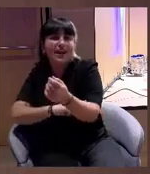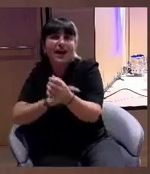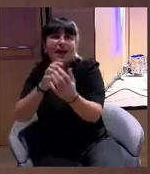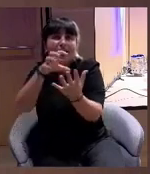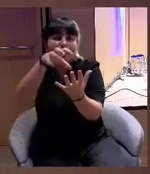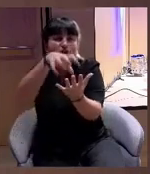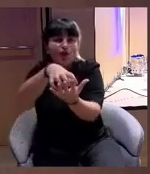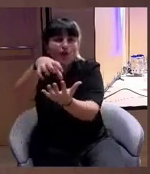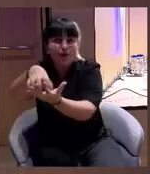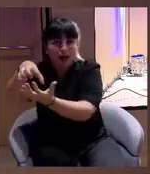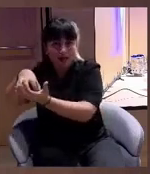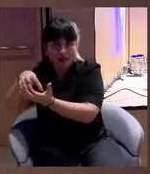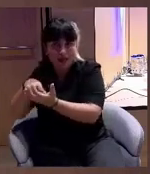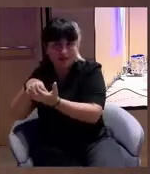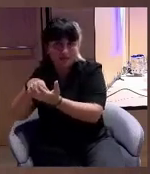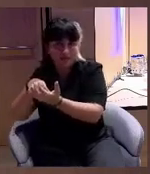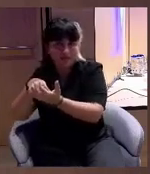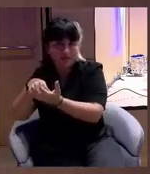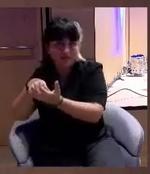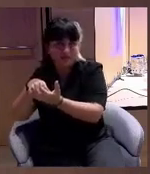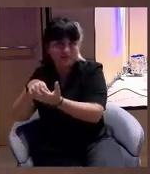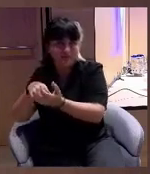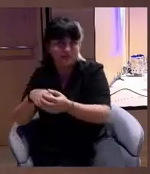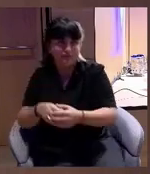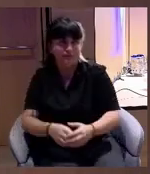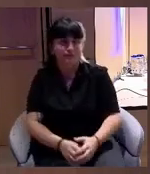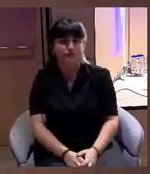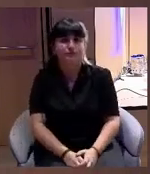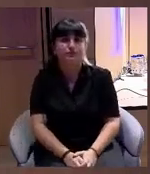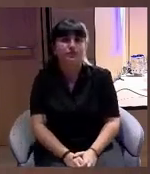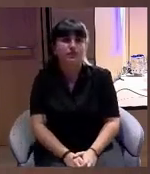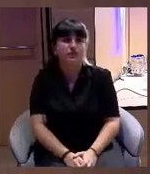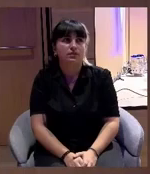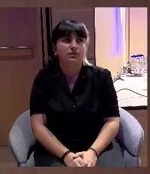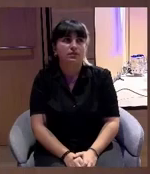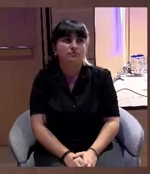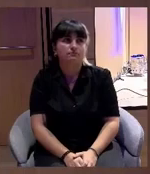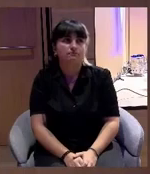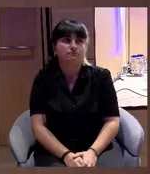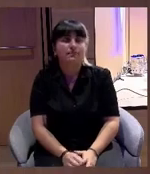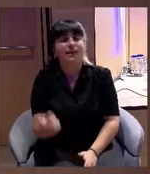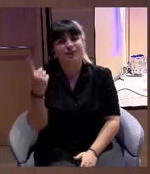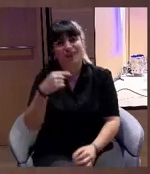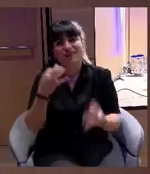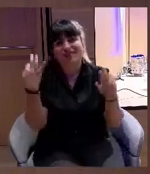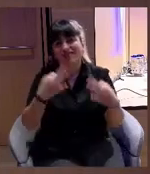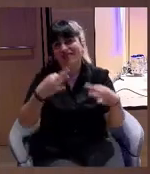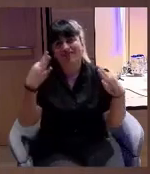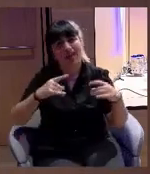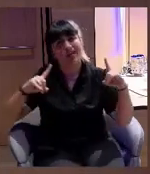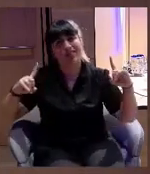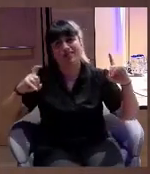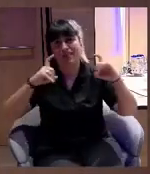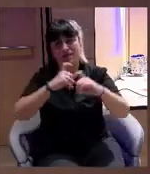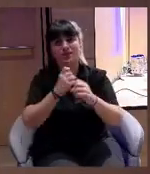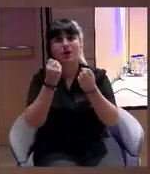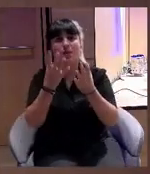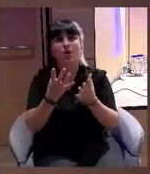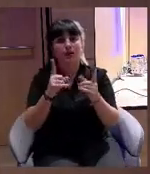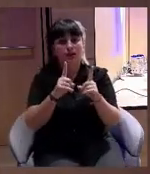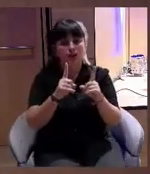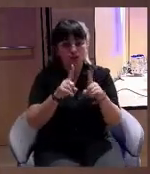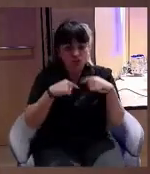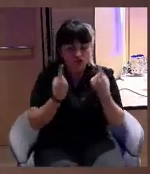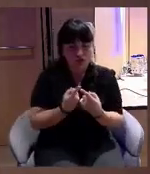cada eh de de cada Distrito Entonces es bastante complejo porque hay que empezar a rastrear